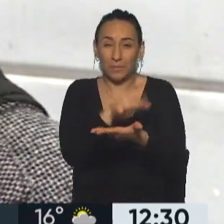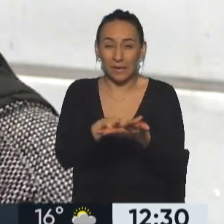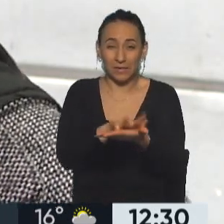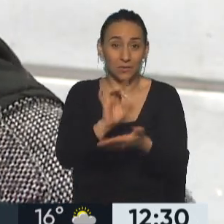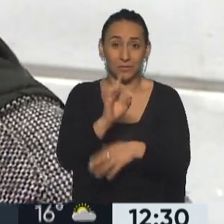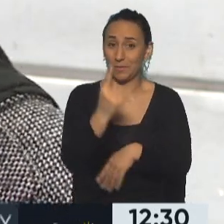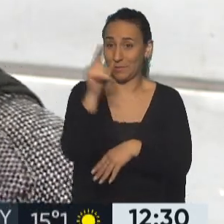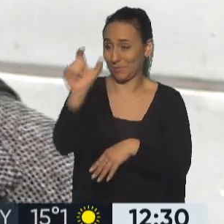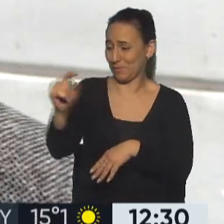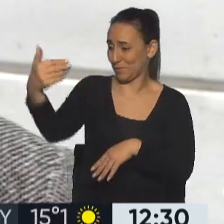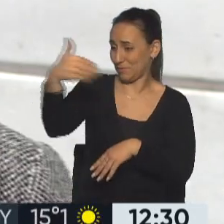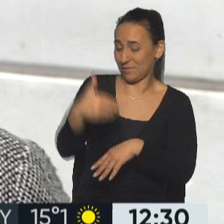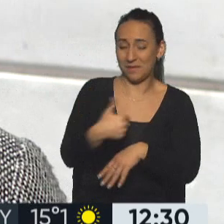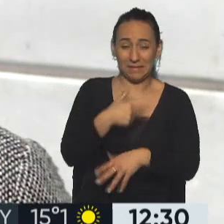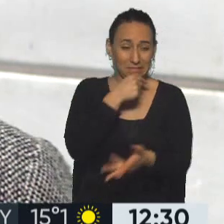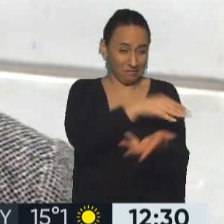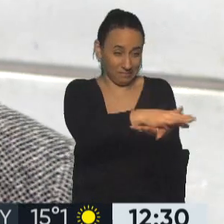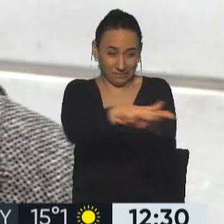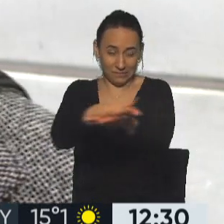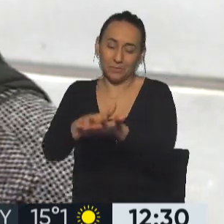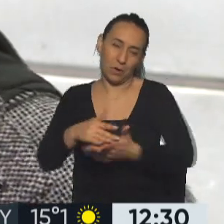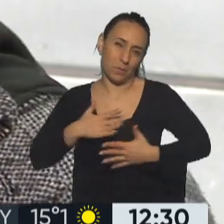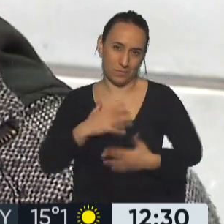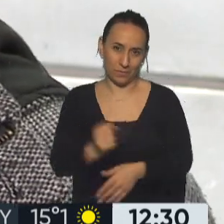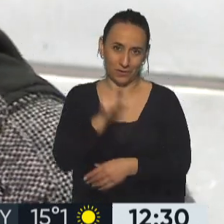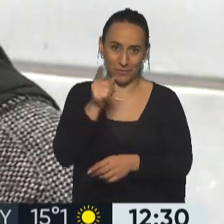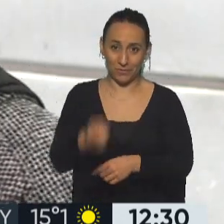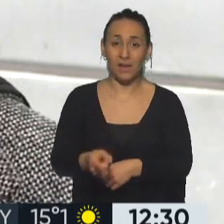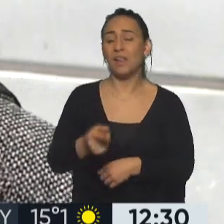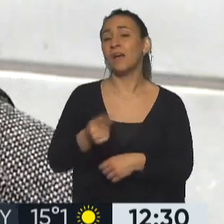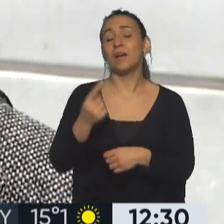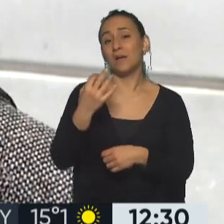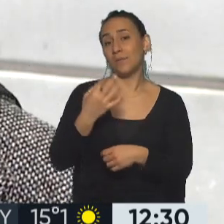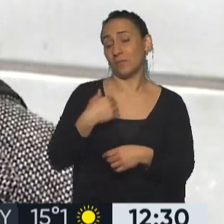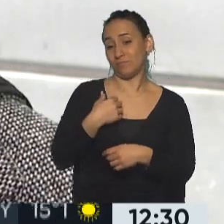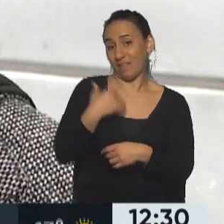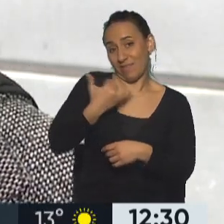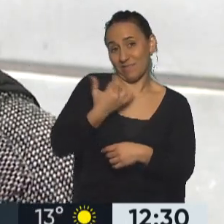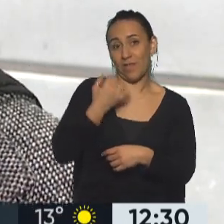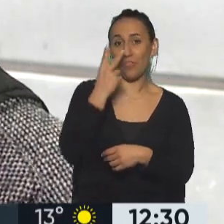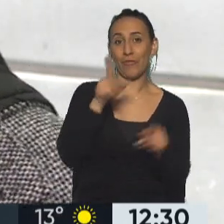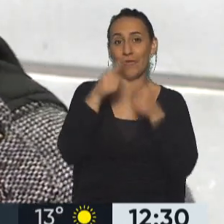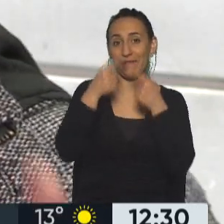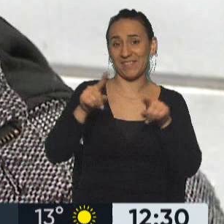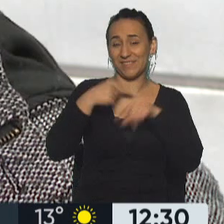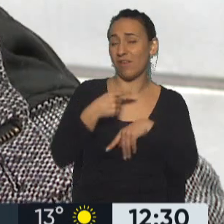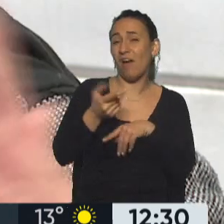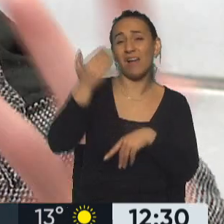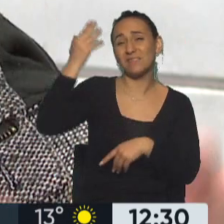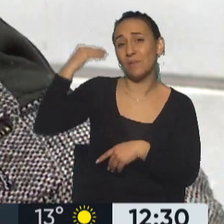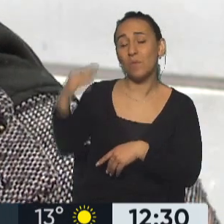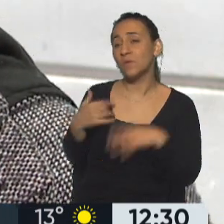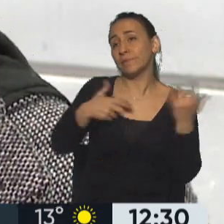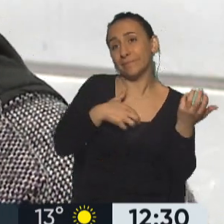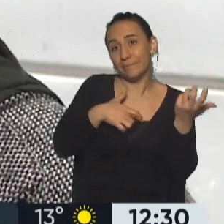muy simbólico para mí. Y nada, son dos canciones que vengo tocando hace mucho y nunca las había grabado. Y en vez de producirlas y